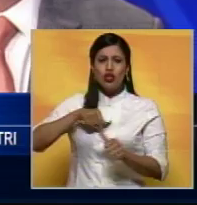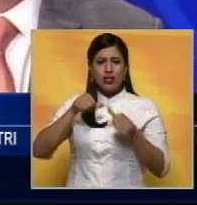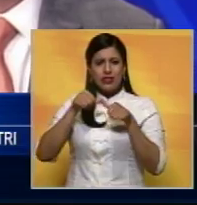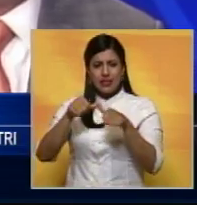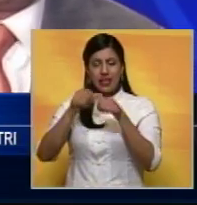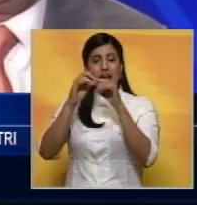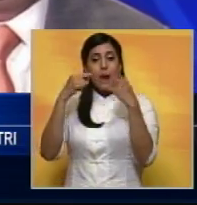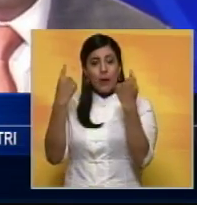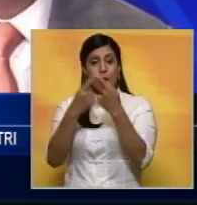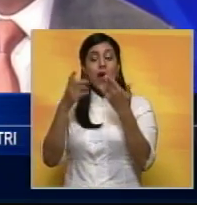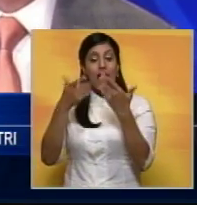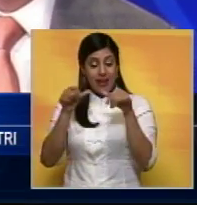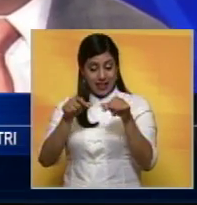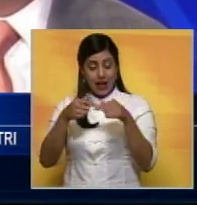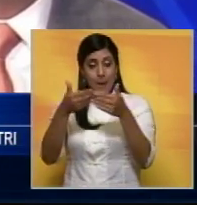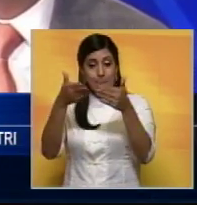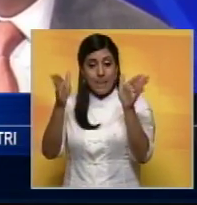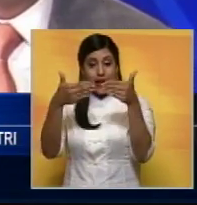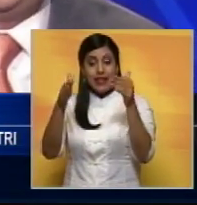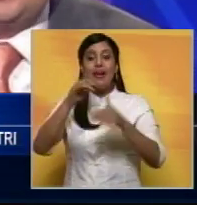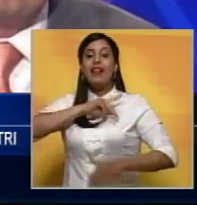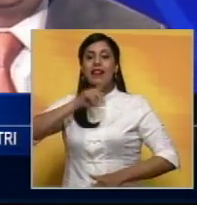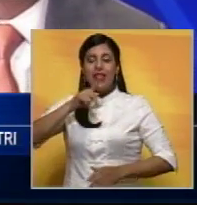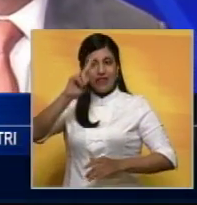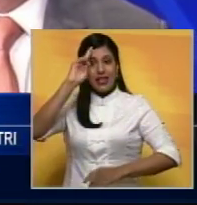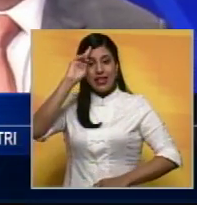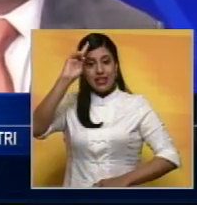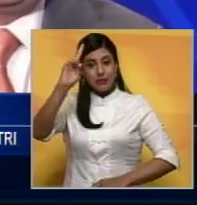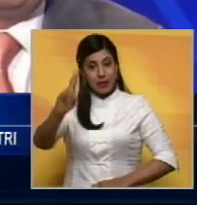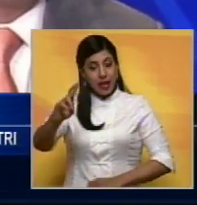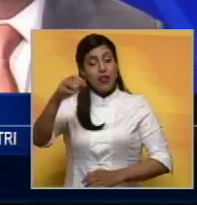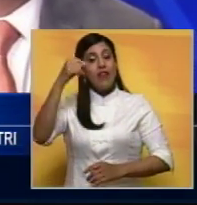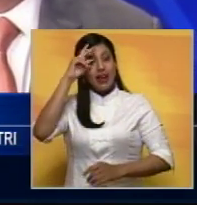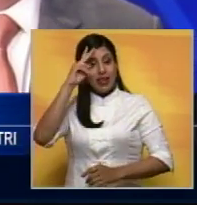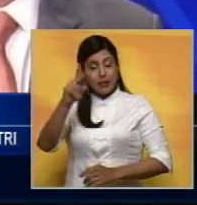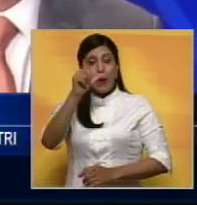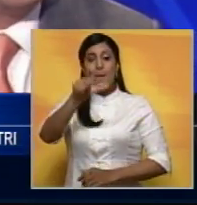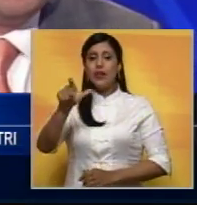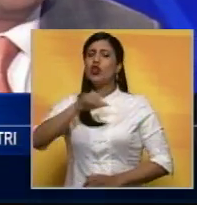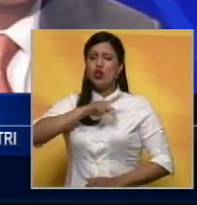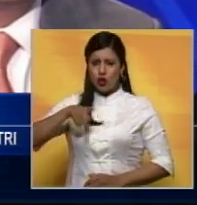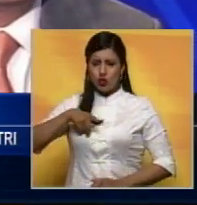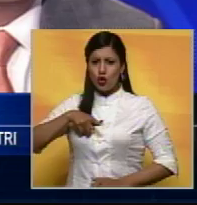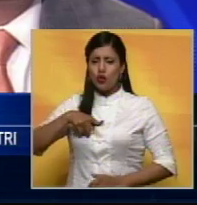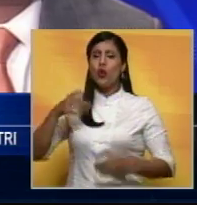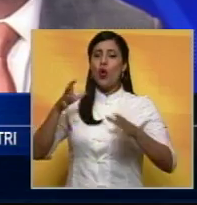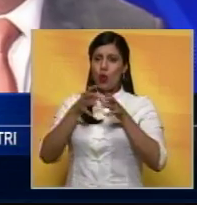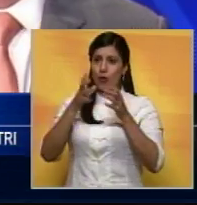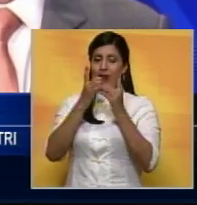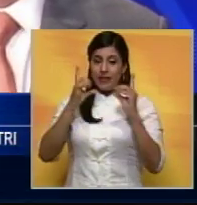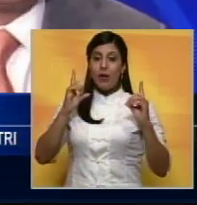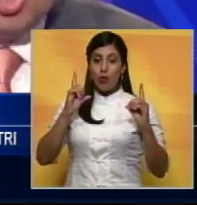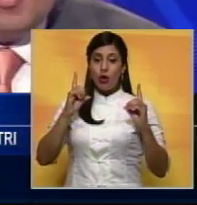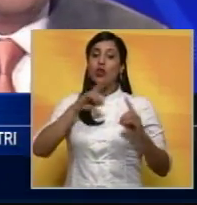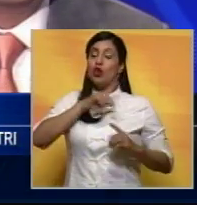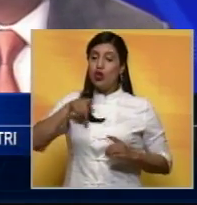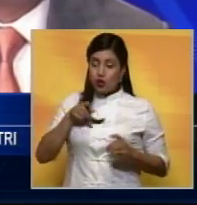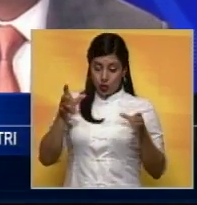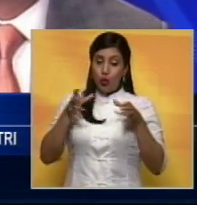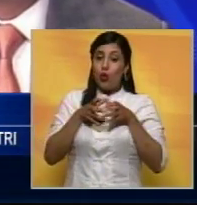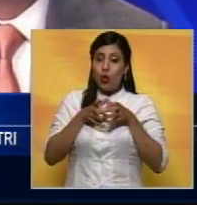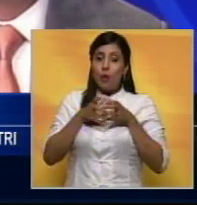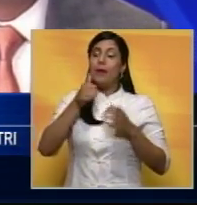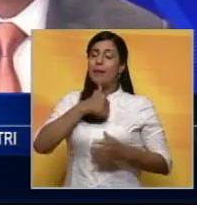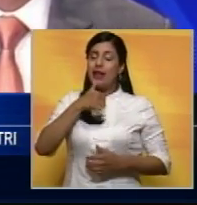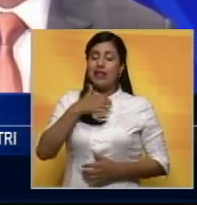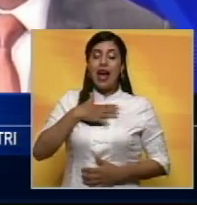estas ventanas. Y para mantener estas ventanas necesitamos el respeto hacia la gente. Nosotros somos los factores de la democracia, nosotros somos los factores